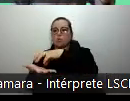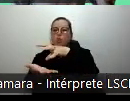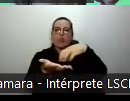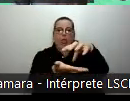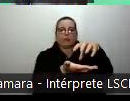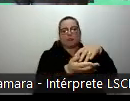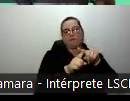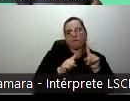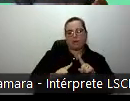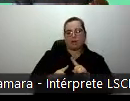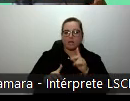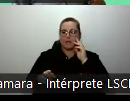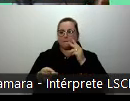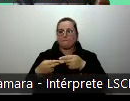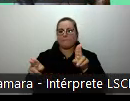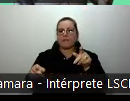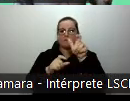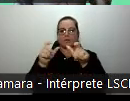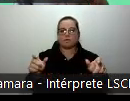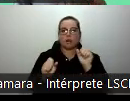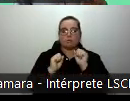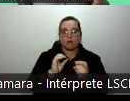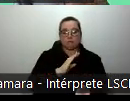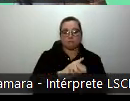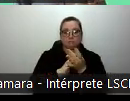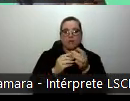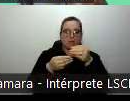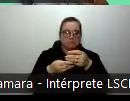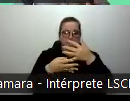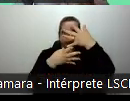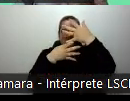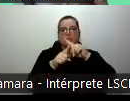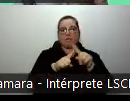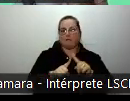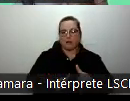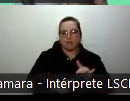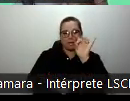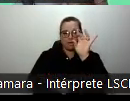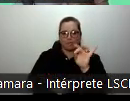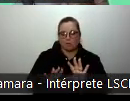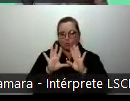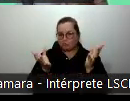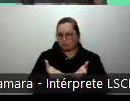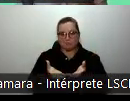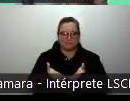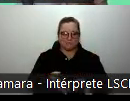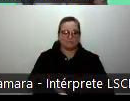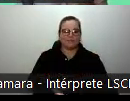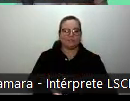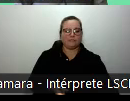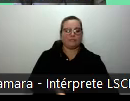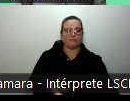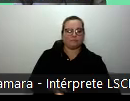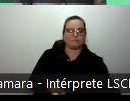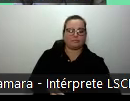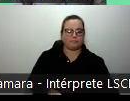de una persona que las pueda poner acá en el chat pueden ser muy distintas a las de otra cada persona un mundo y Alguien podría decir sabes qué Yo